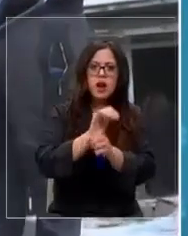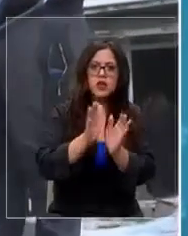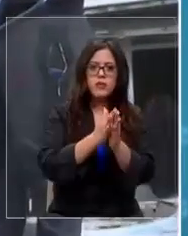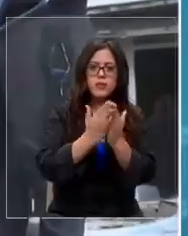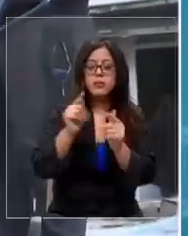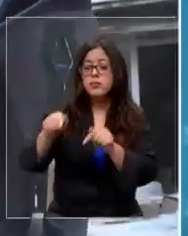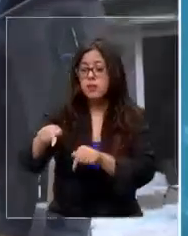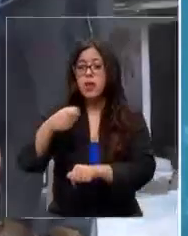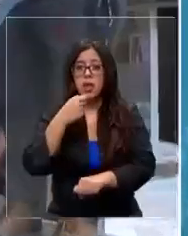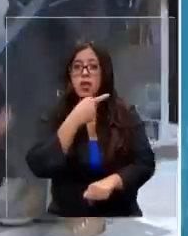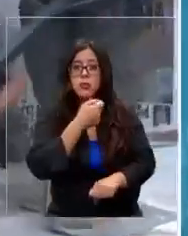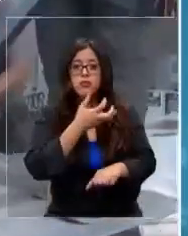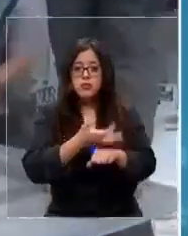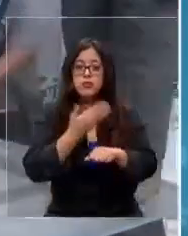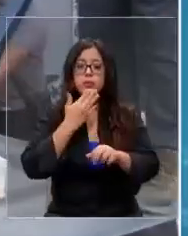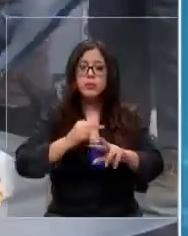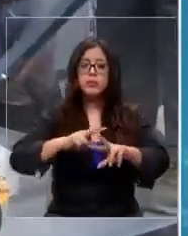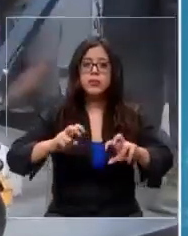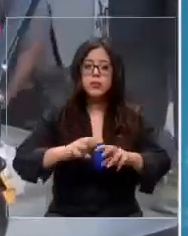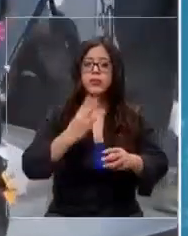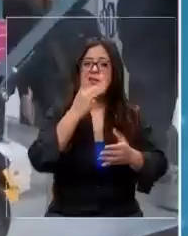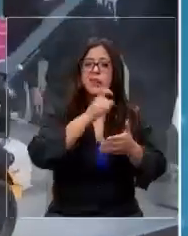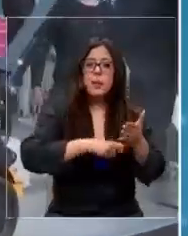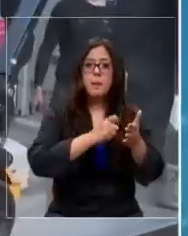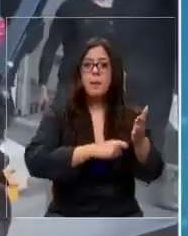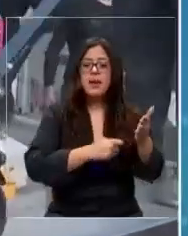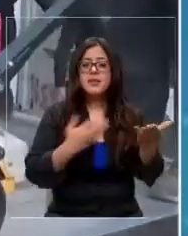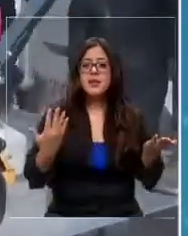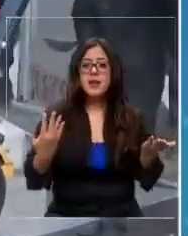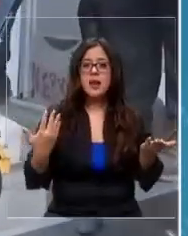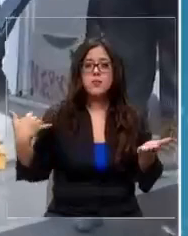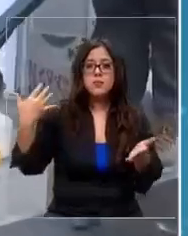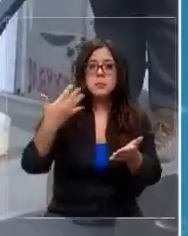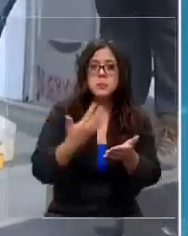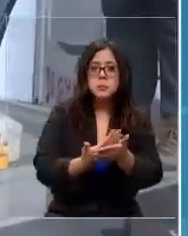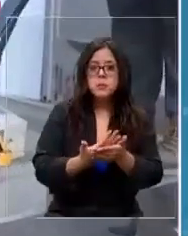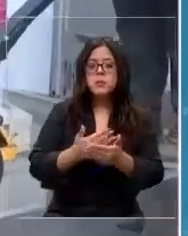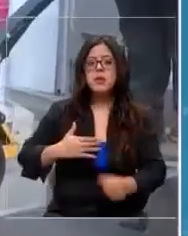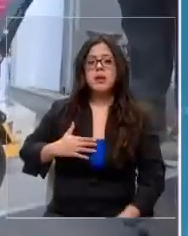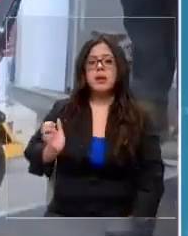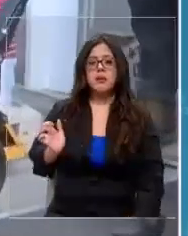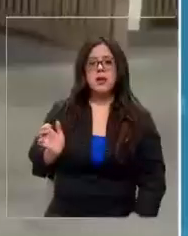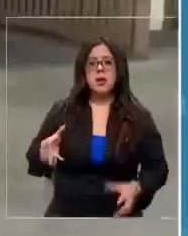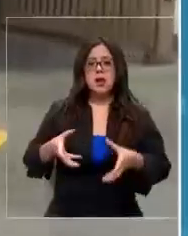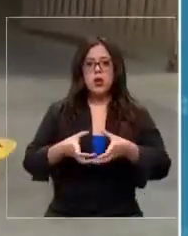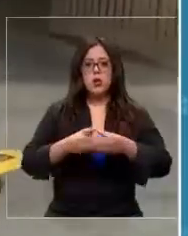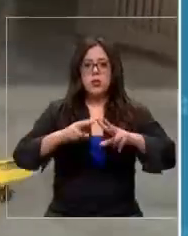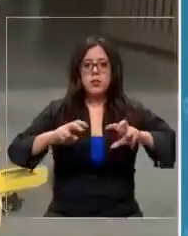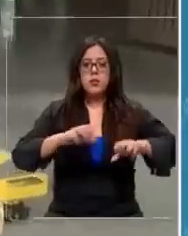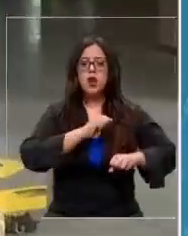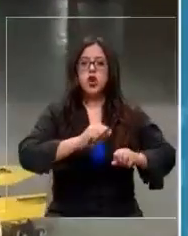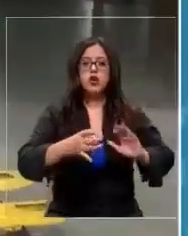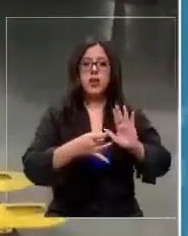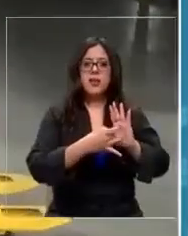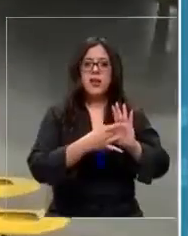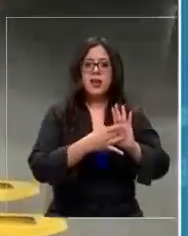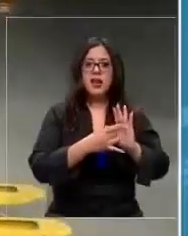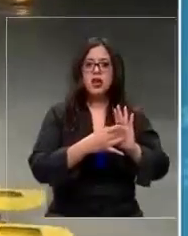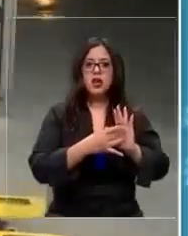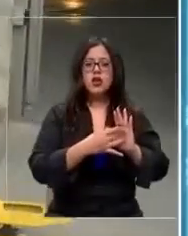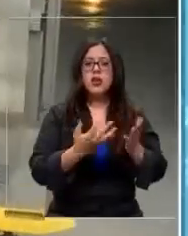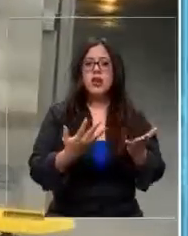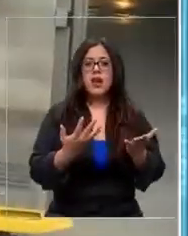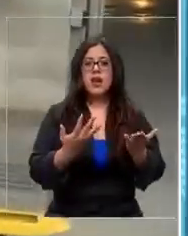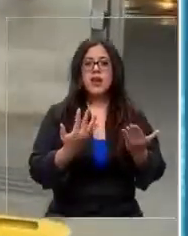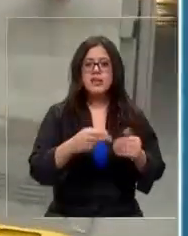hay denuncias y una investigación de 3 meses aproximadamente de la PDI, de la Brigada de Investigación contra Delitos de Propiedad